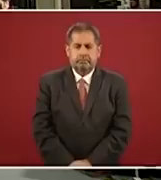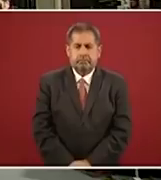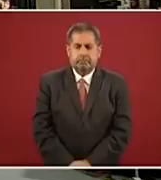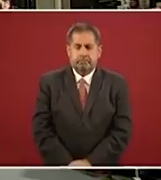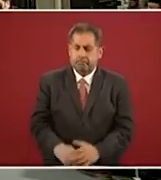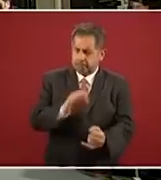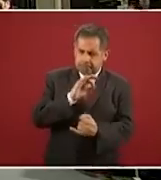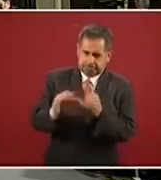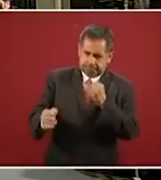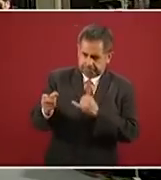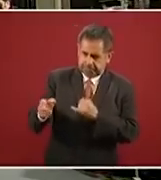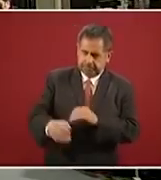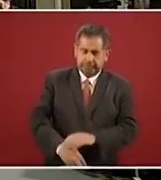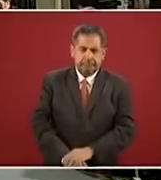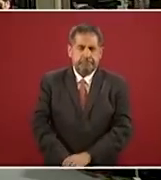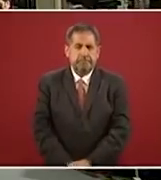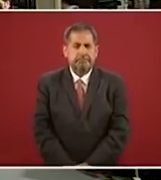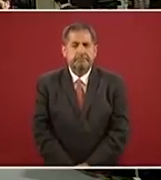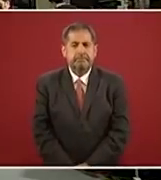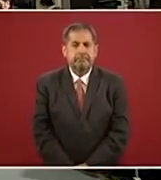la última sobre